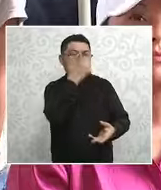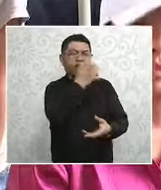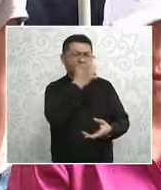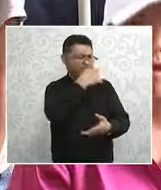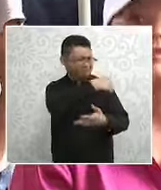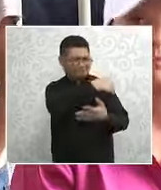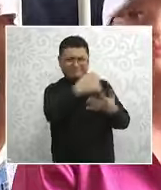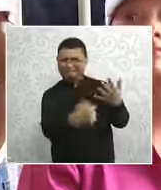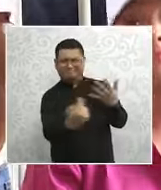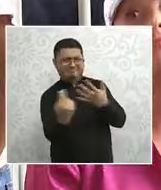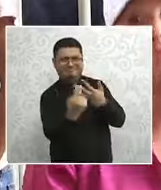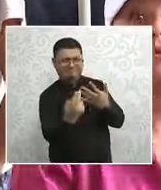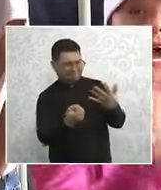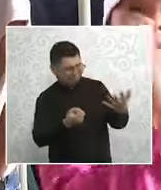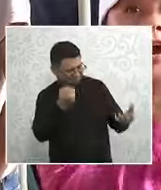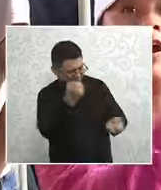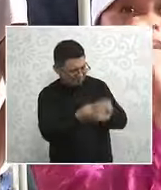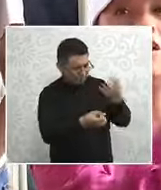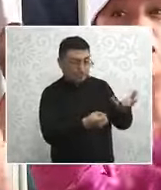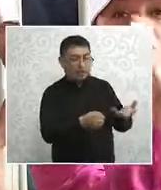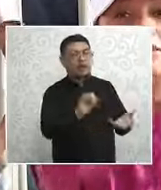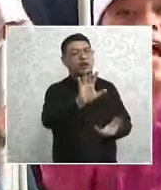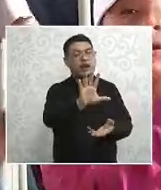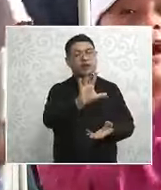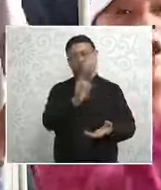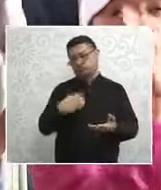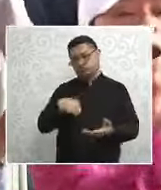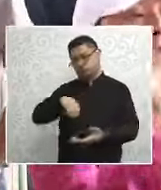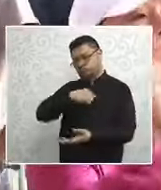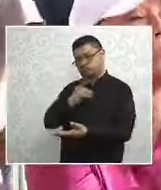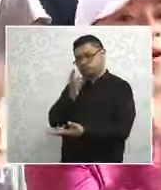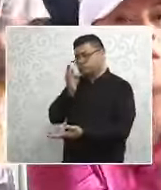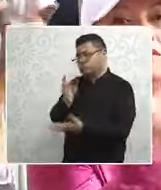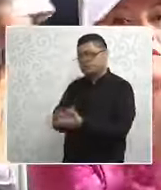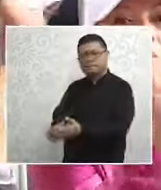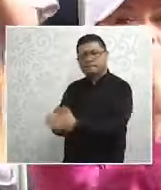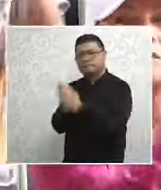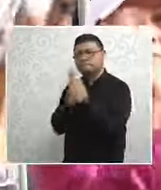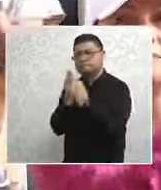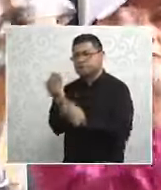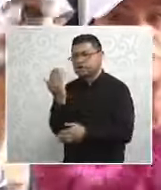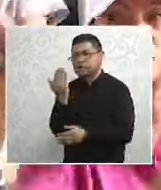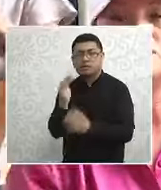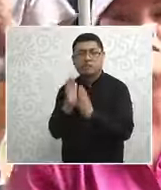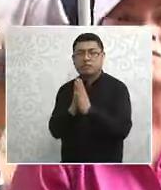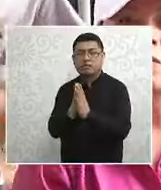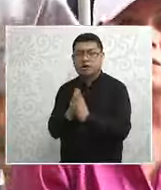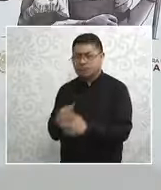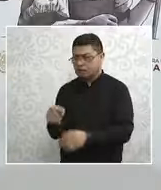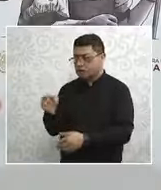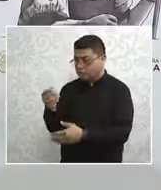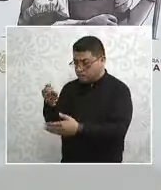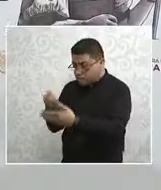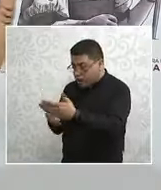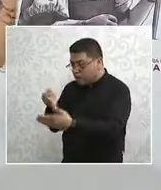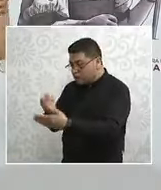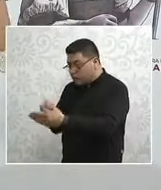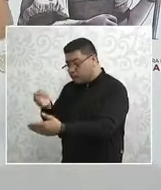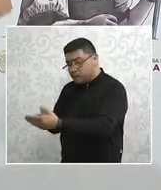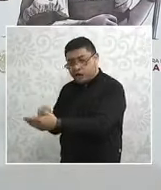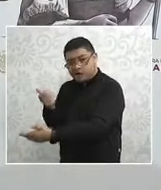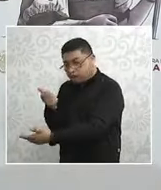los niños y las niñas Además nosotros queremos que no les falte nada a los niños y a las niñas de México Porque